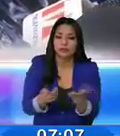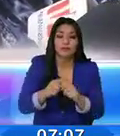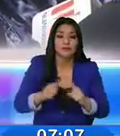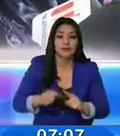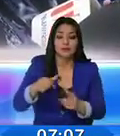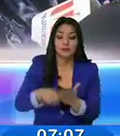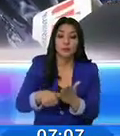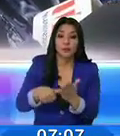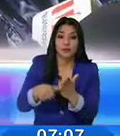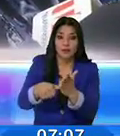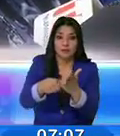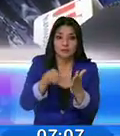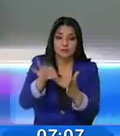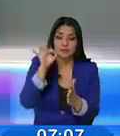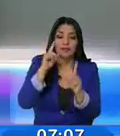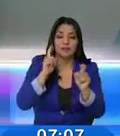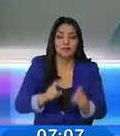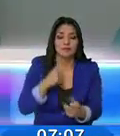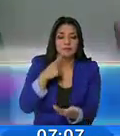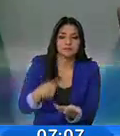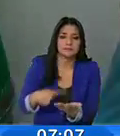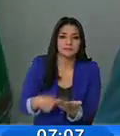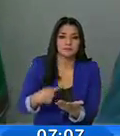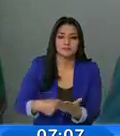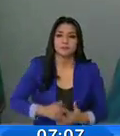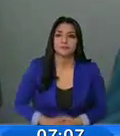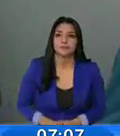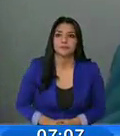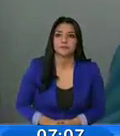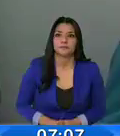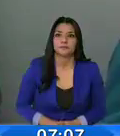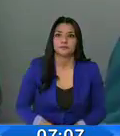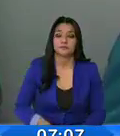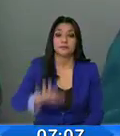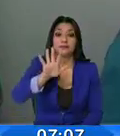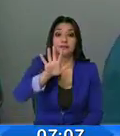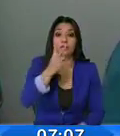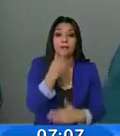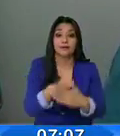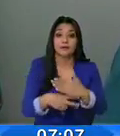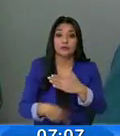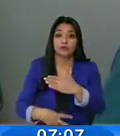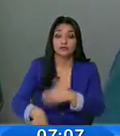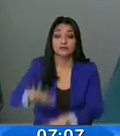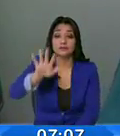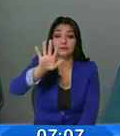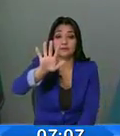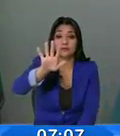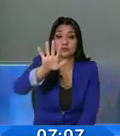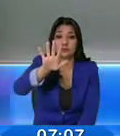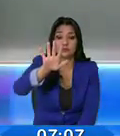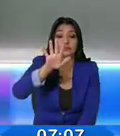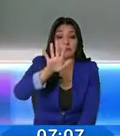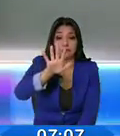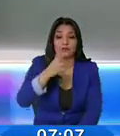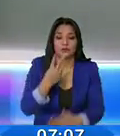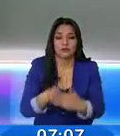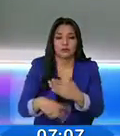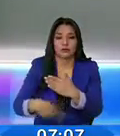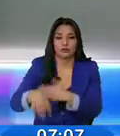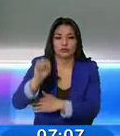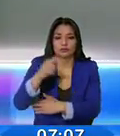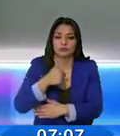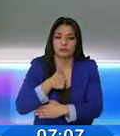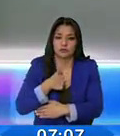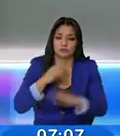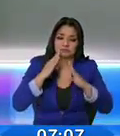huellas biológicas que tienen que ser analizadas. 5 está ahorita, 5 hijos está. 5 hasta que 5 me